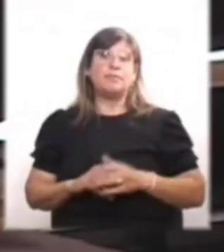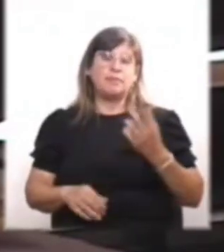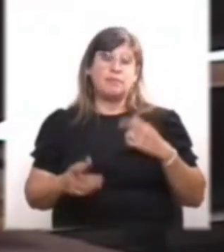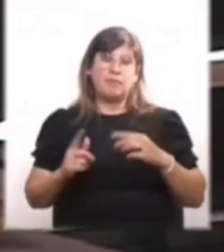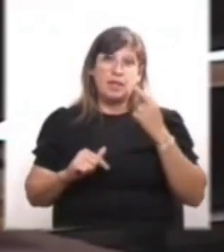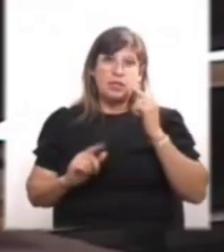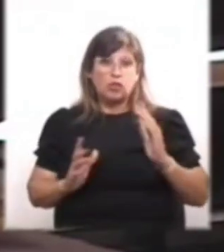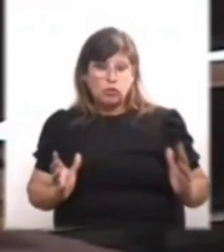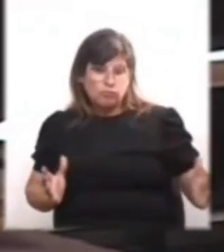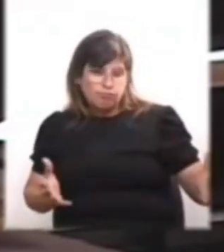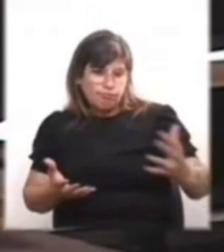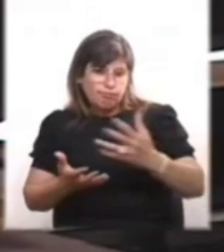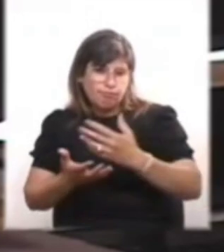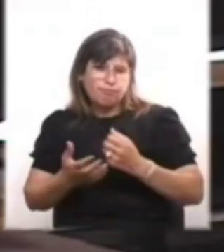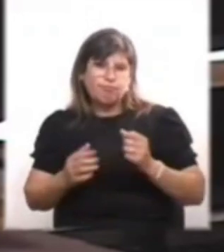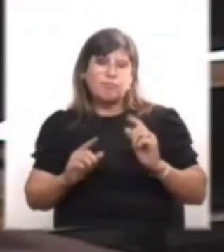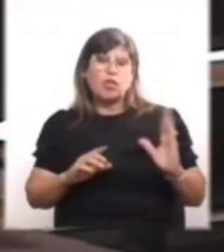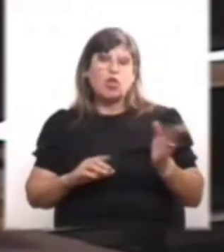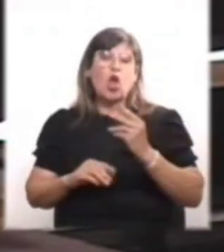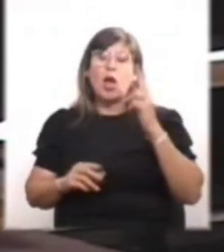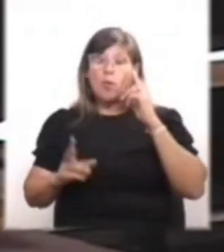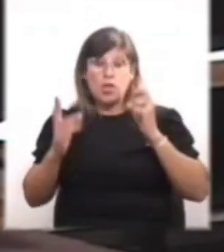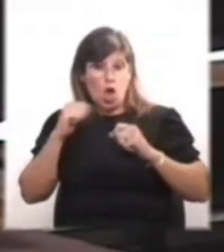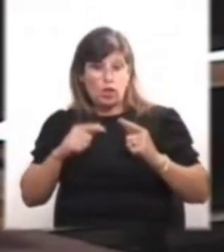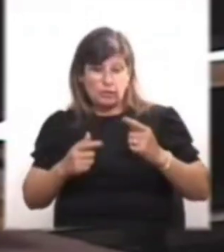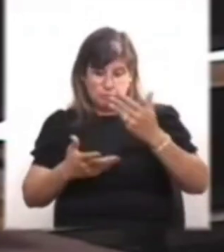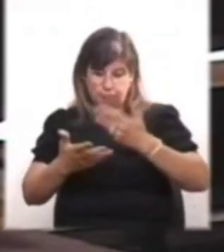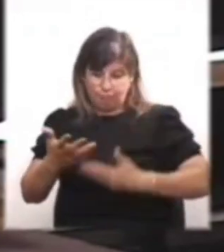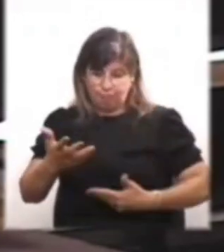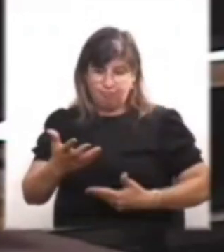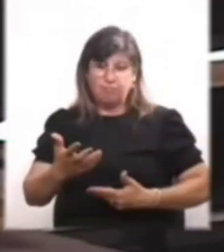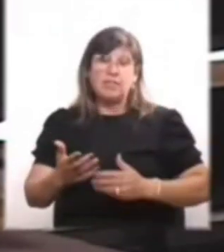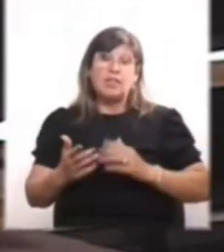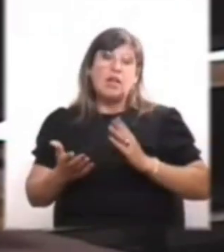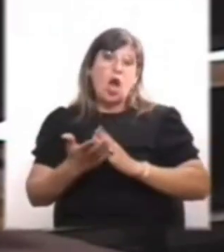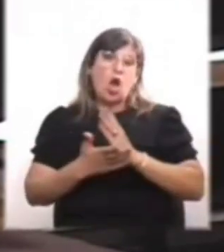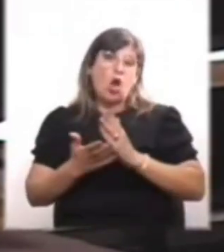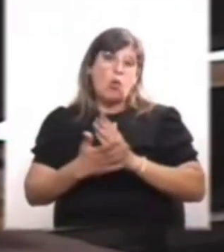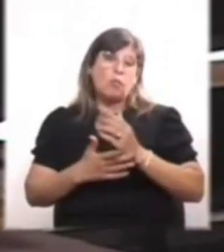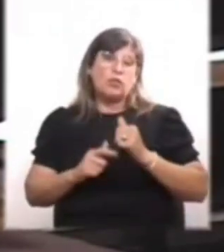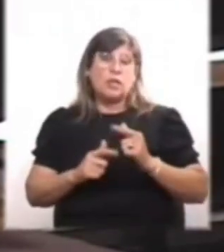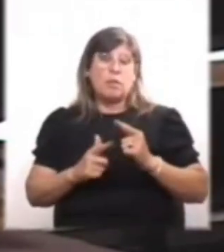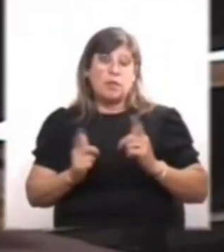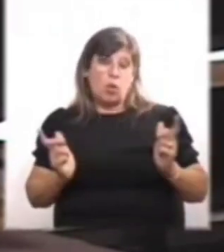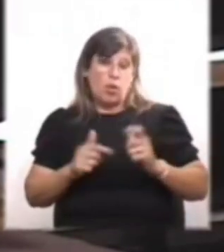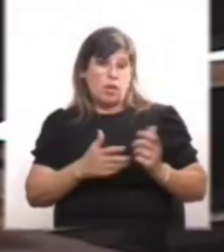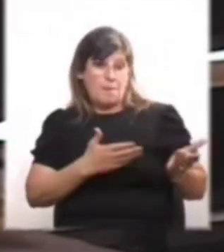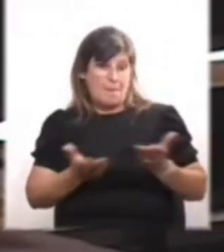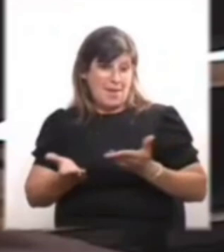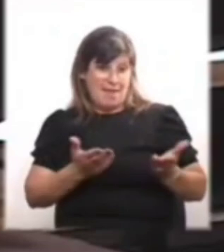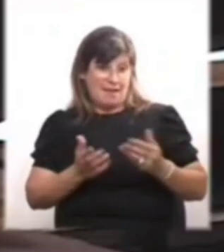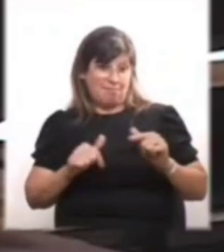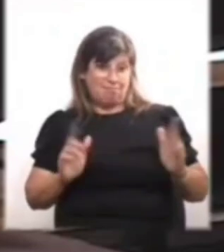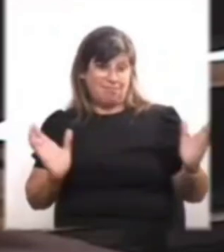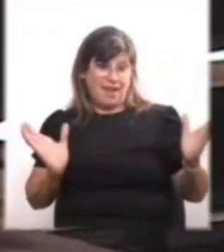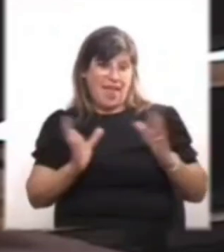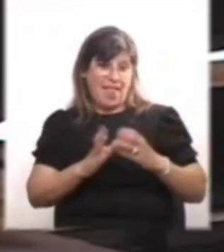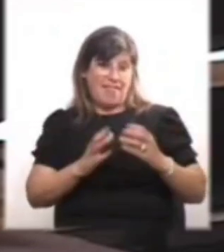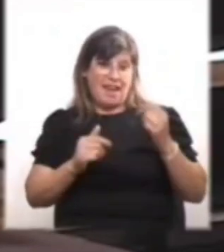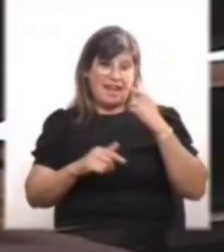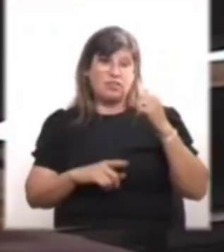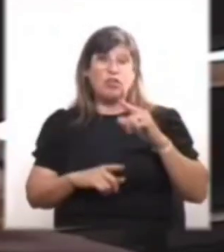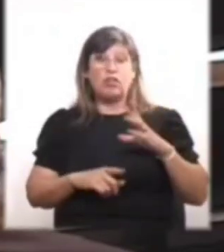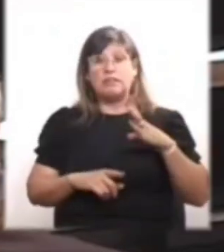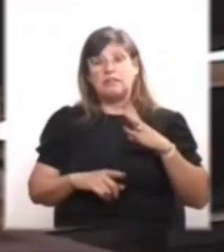Entonces juntamos todas las opiniones. Como siempre sucede cuando las comisiones invitan delegaciones, hay delegaciones que